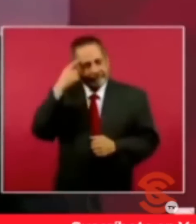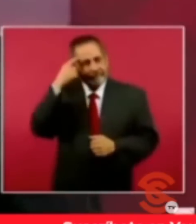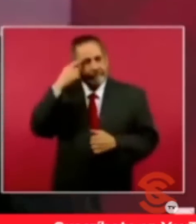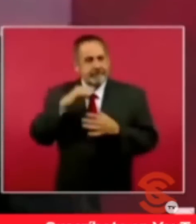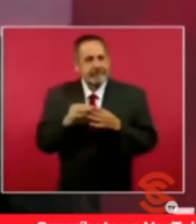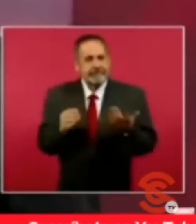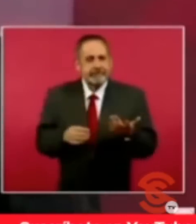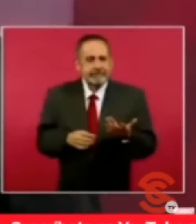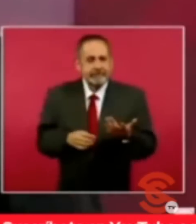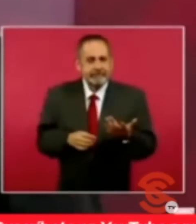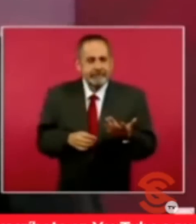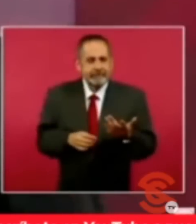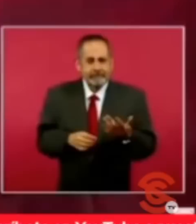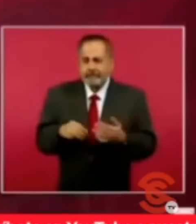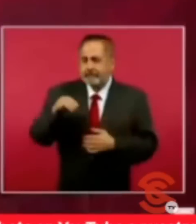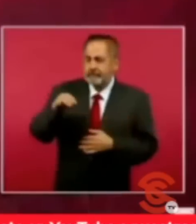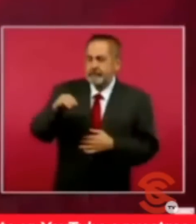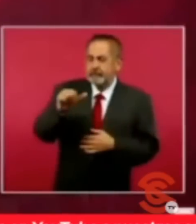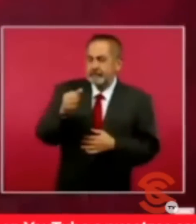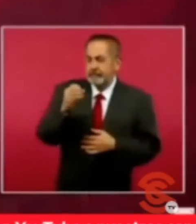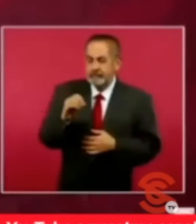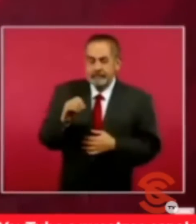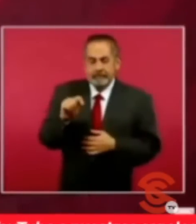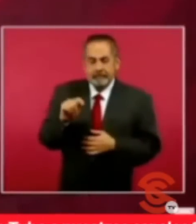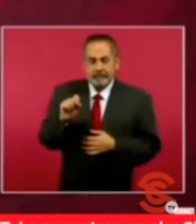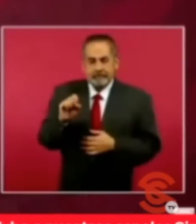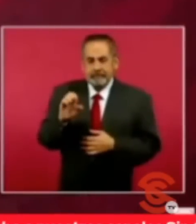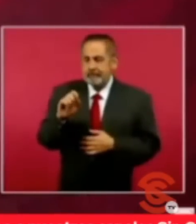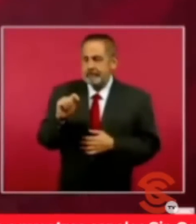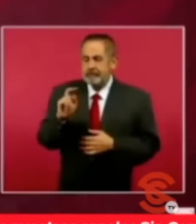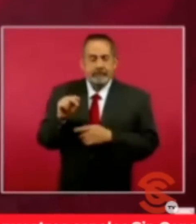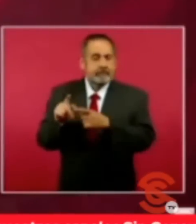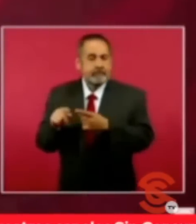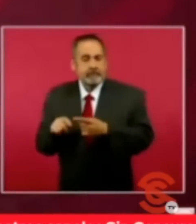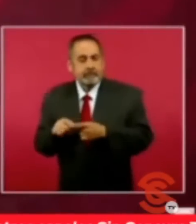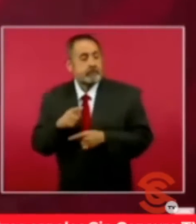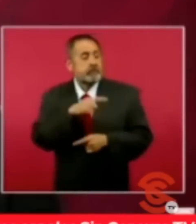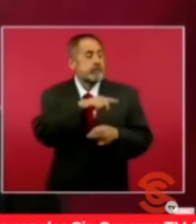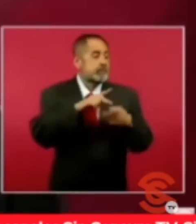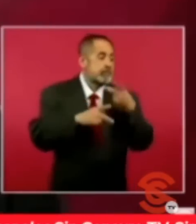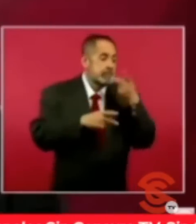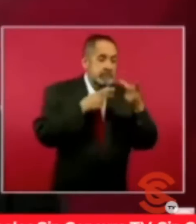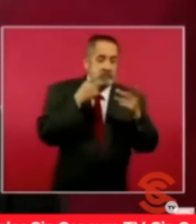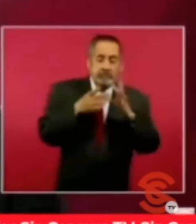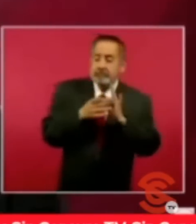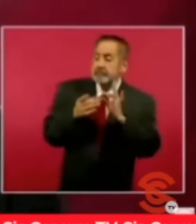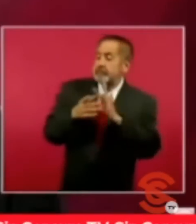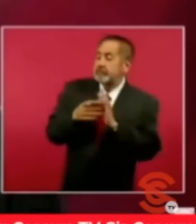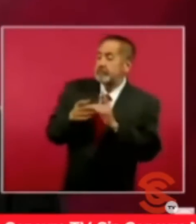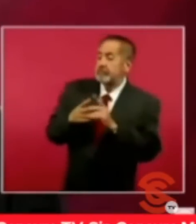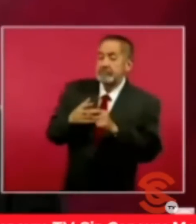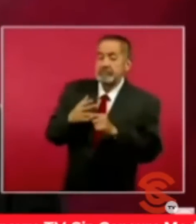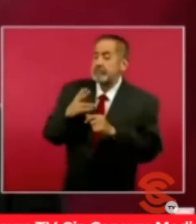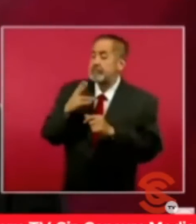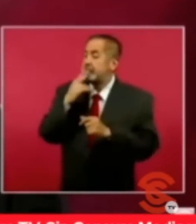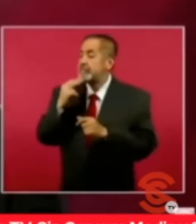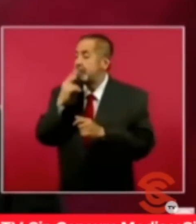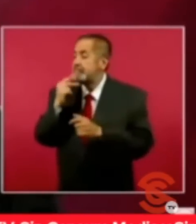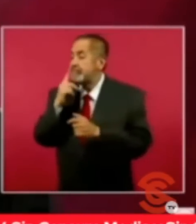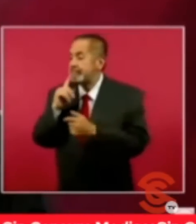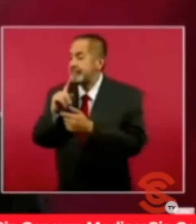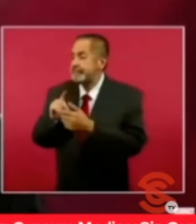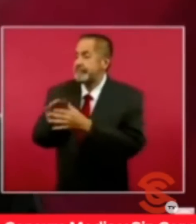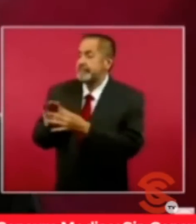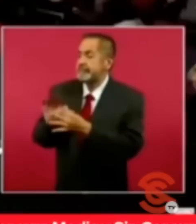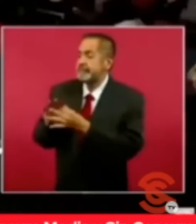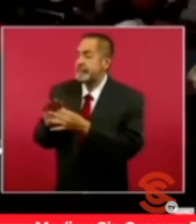Mao Zedong decía que hay de aquellos que hablan con miel en los labios y ponzoña en el corazón.